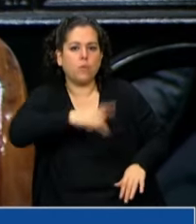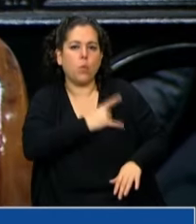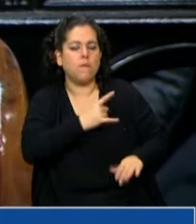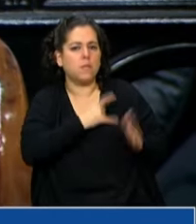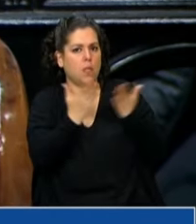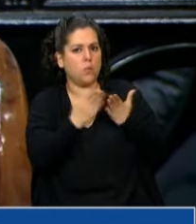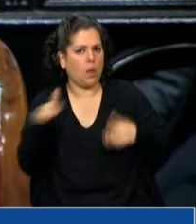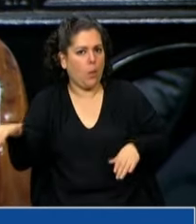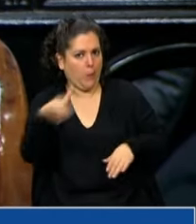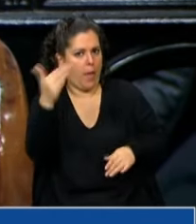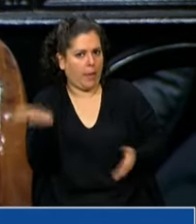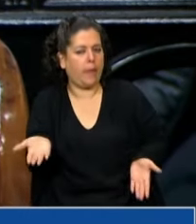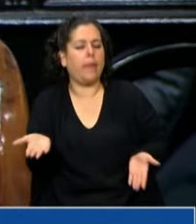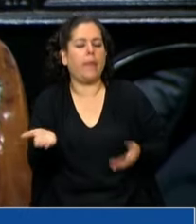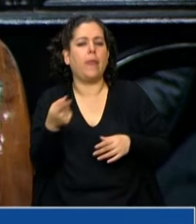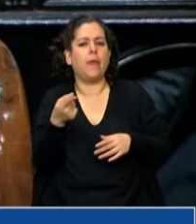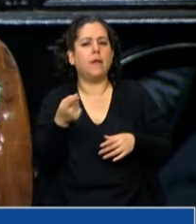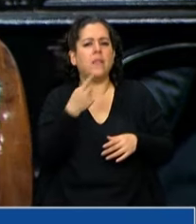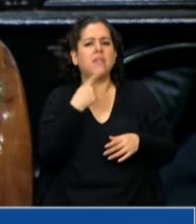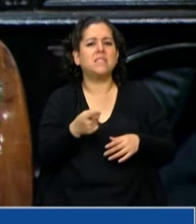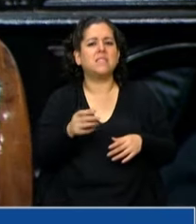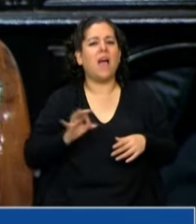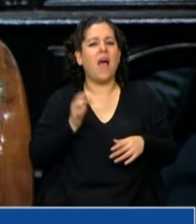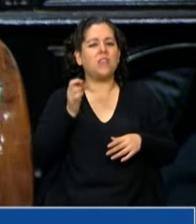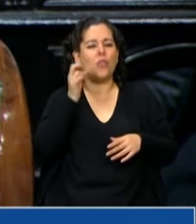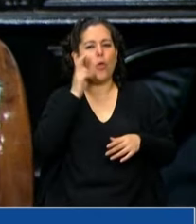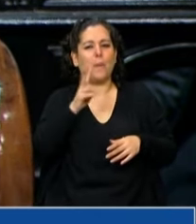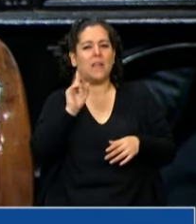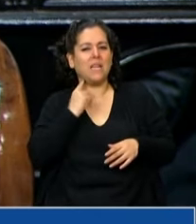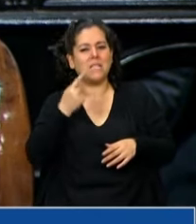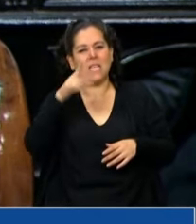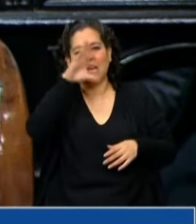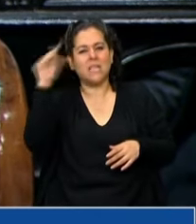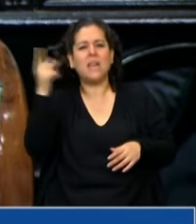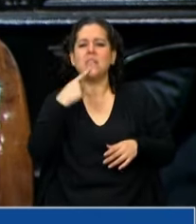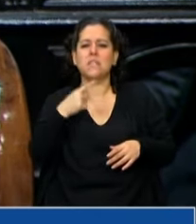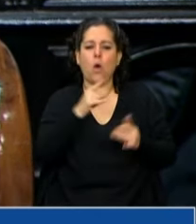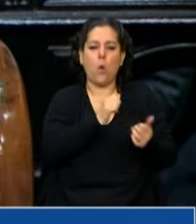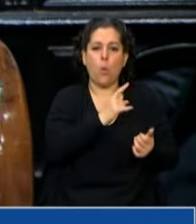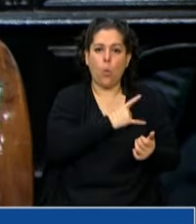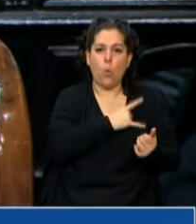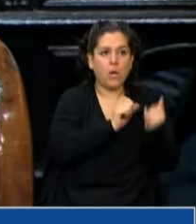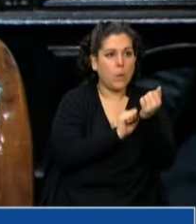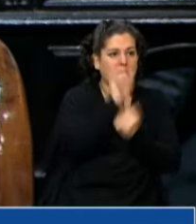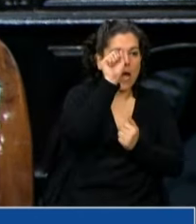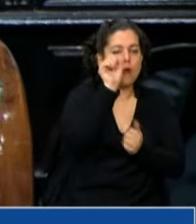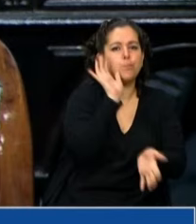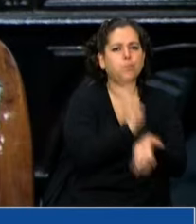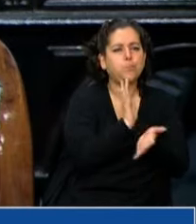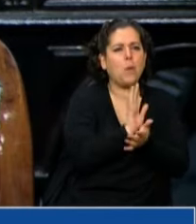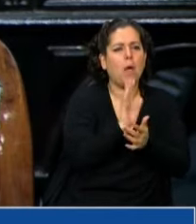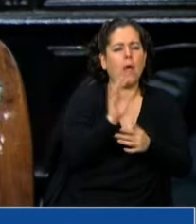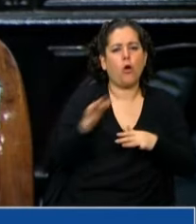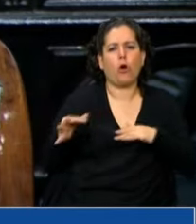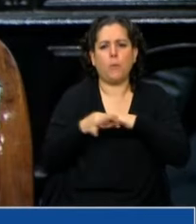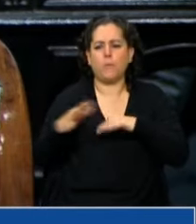de Kirchner en el 2013, ser universitario, más que un privilegio, es un deber de compromiso con el pueblo,